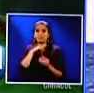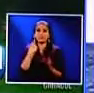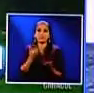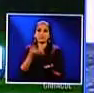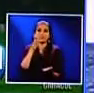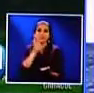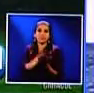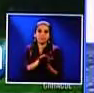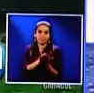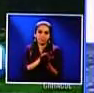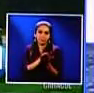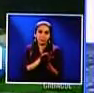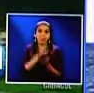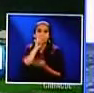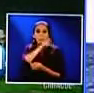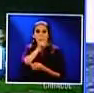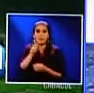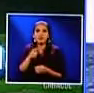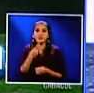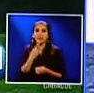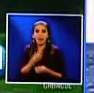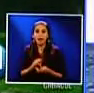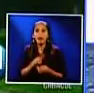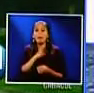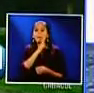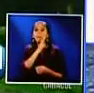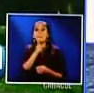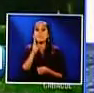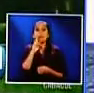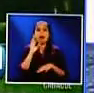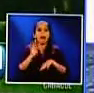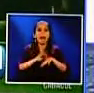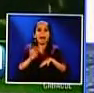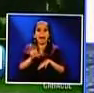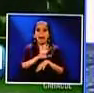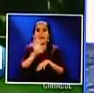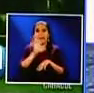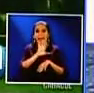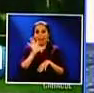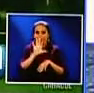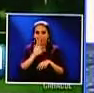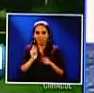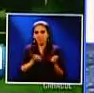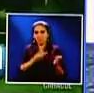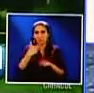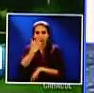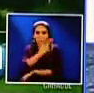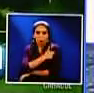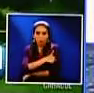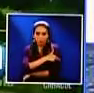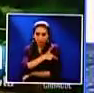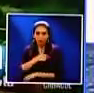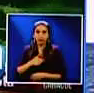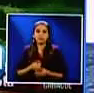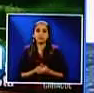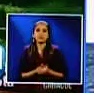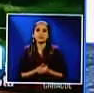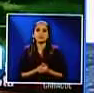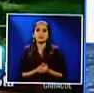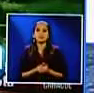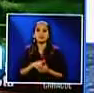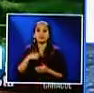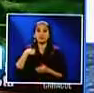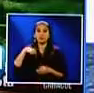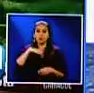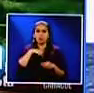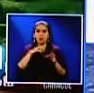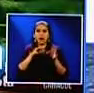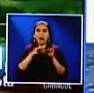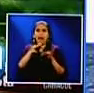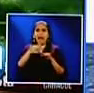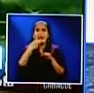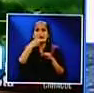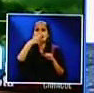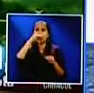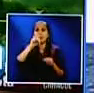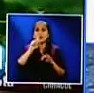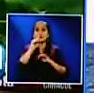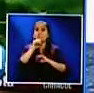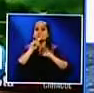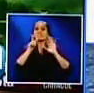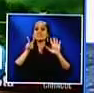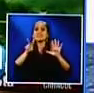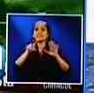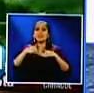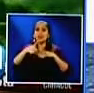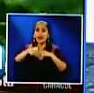según los informes de las autoridades, y la mamá pues está gravemente herida, fue trasladada al hospital de Madrid. Estamos en el kilómetro 17 de esta vía